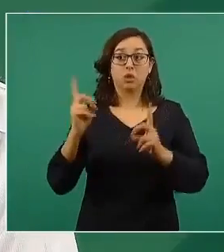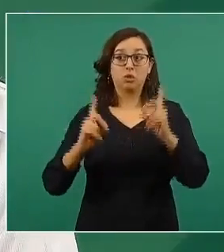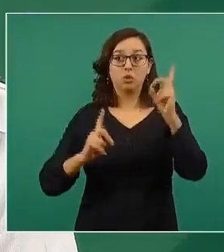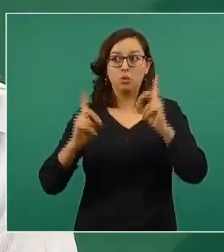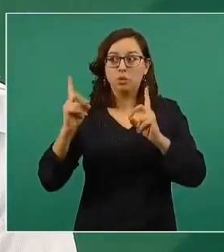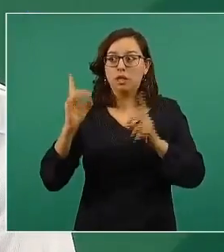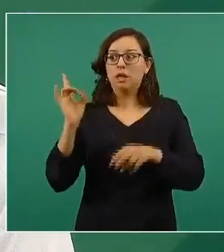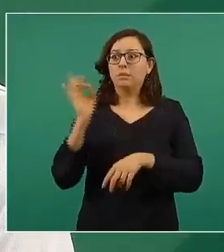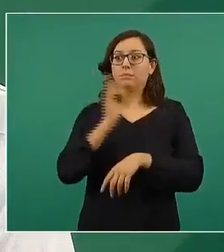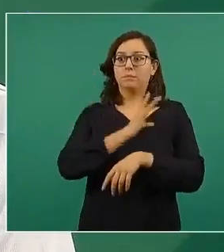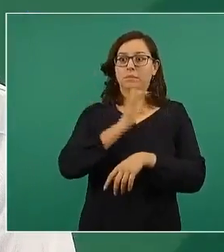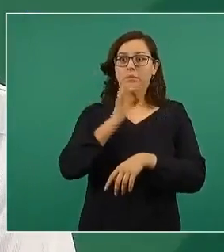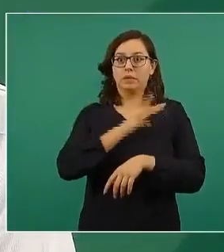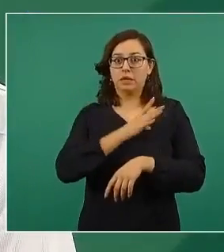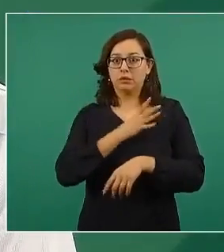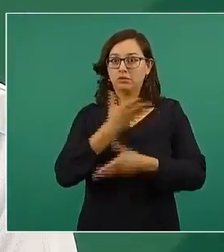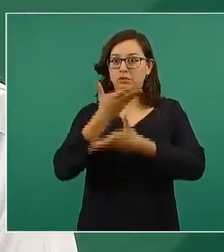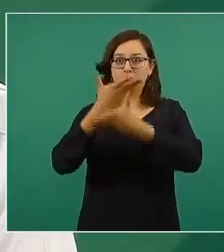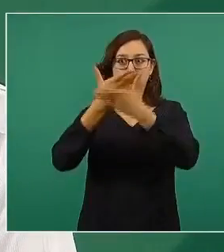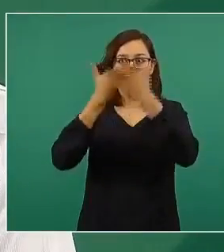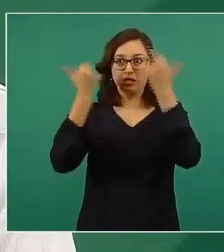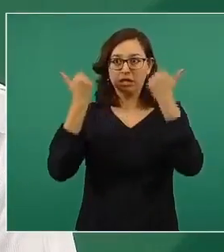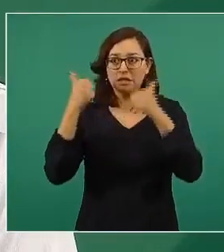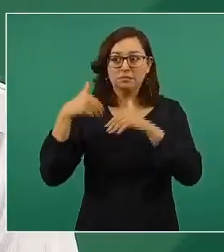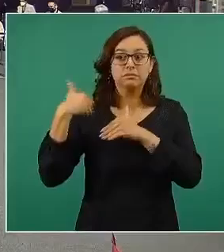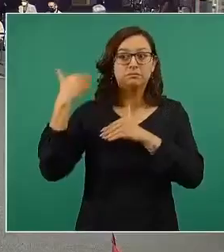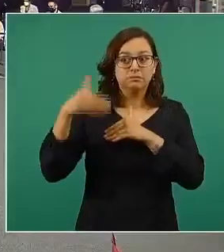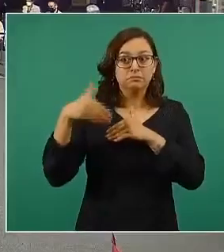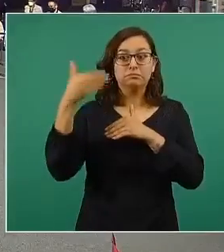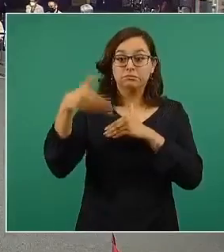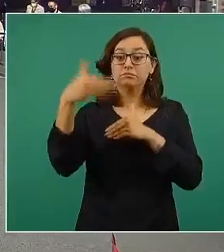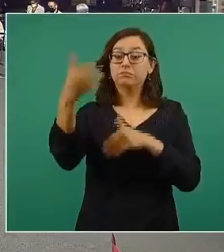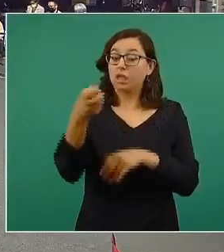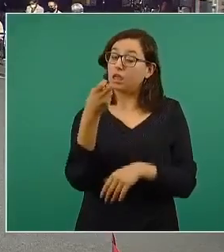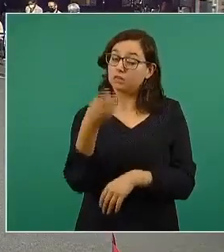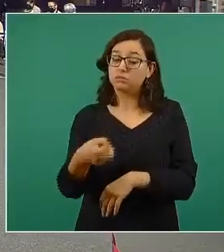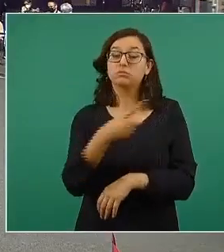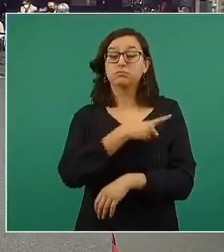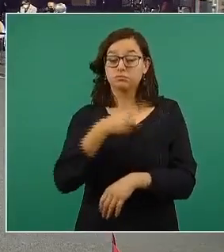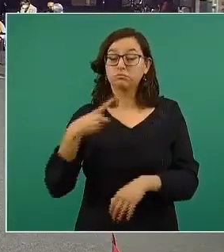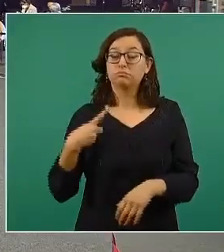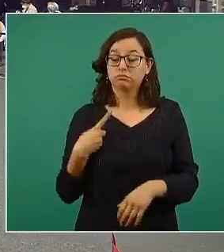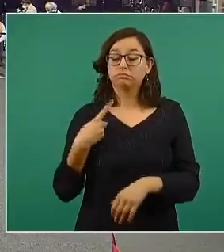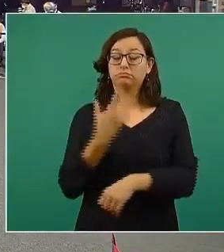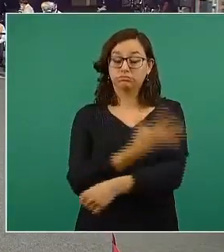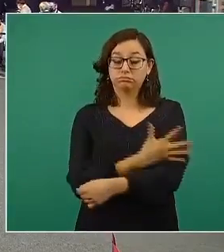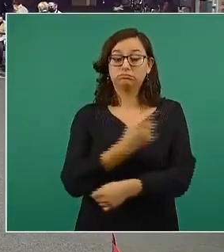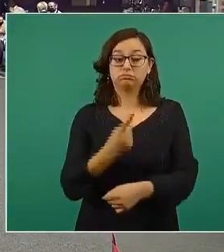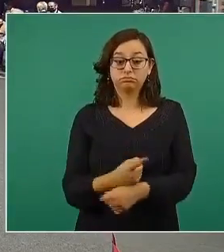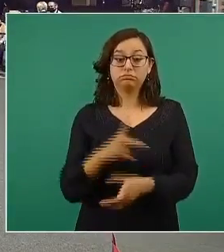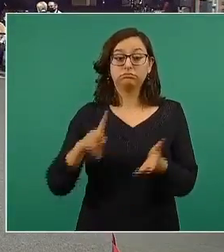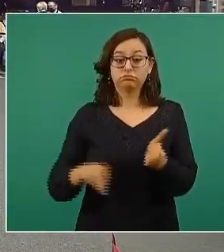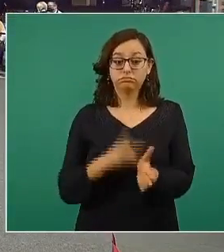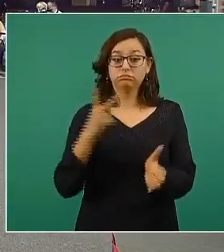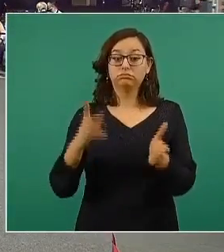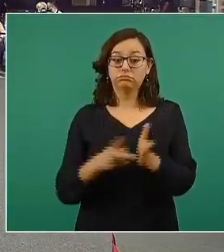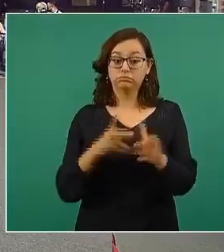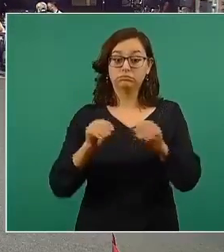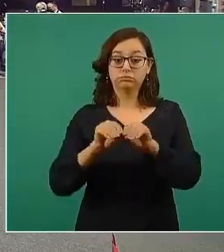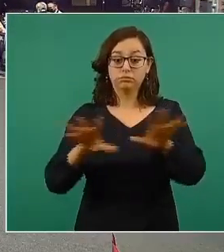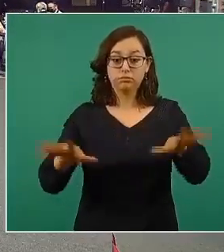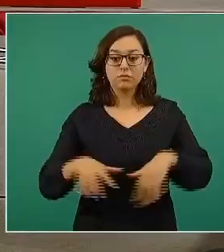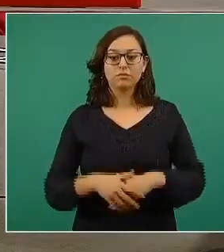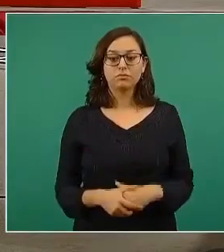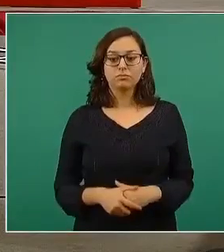característico con las enfermedades epidémicas emergentes. Y seguramente me remonto muy rápidamente